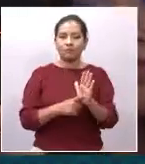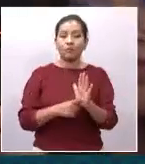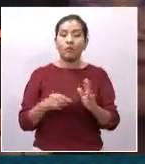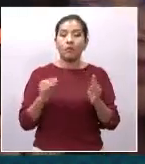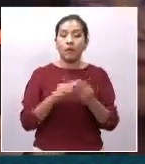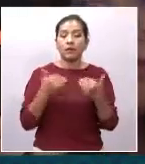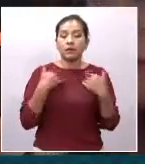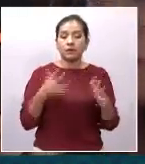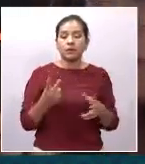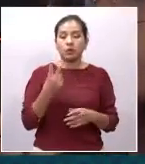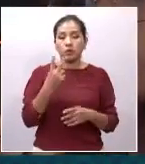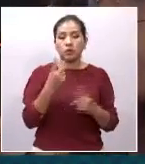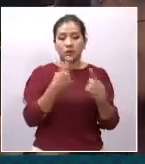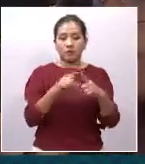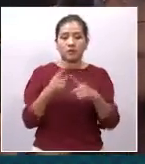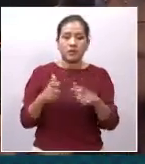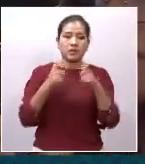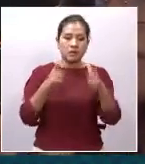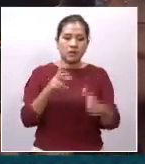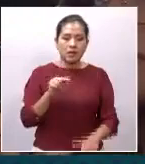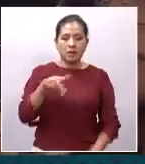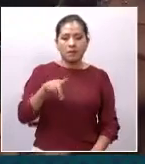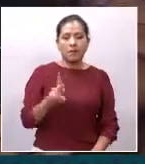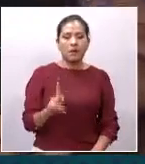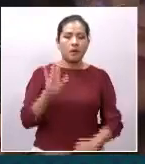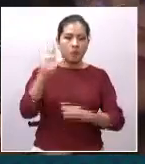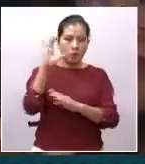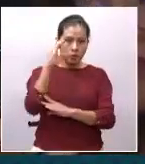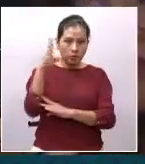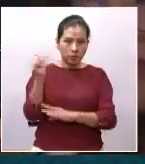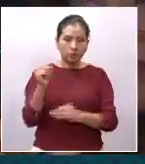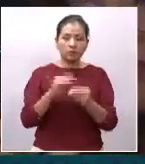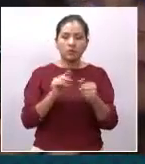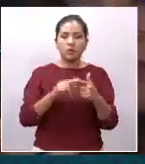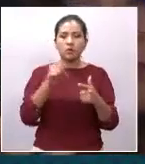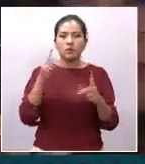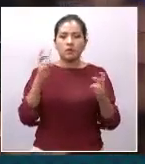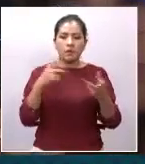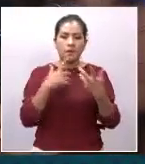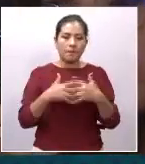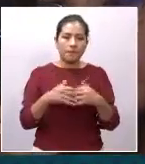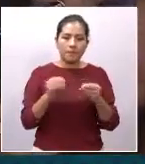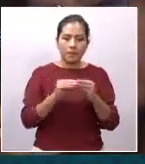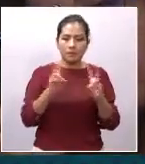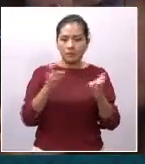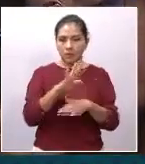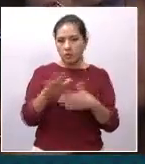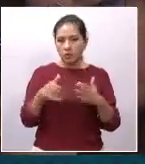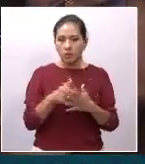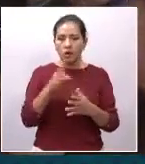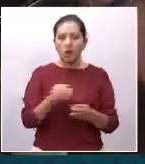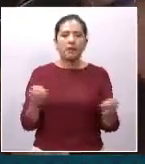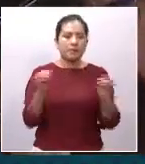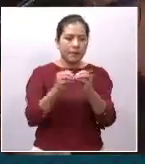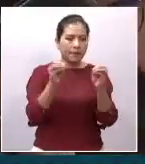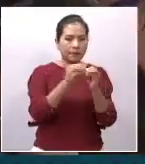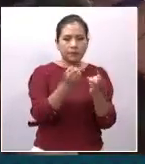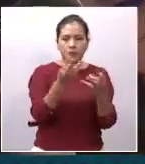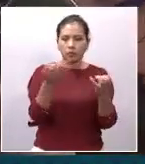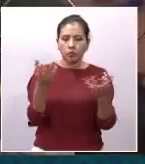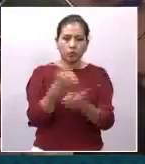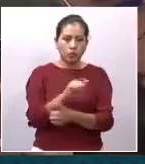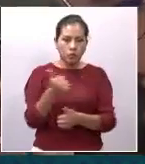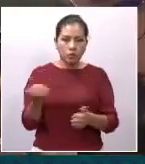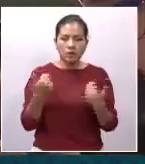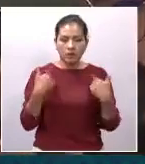que hemos entregado, que es NPK en Cochabamba, la de YIPI, que tiene que ver con una planta de continuidad de industrialización, pero hay muchas otras que se van a ir